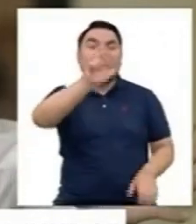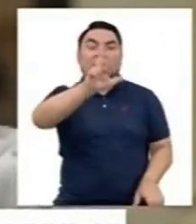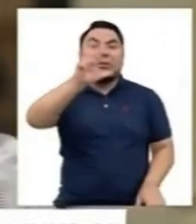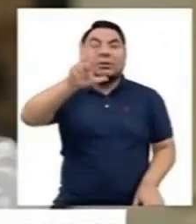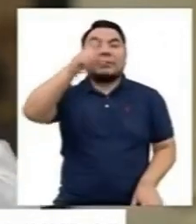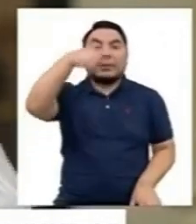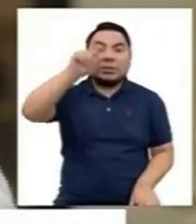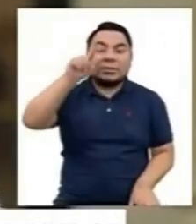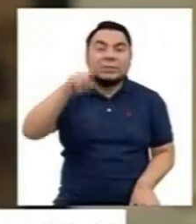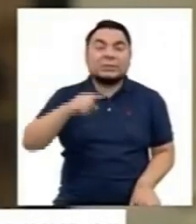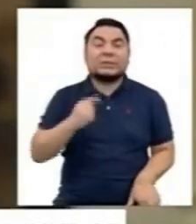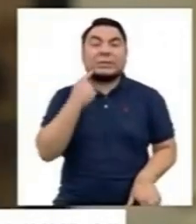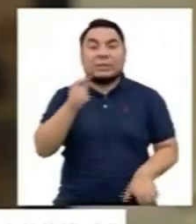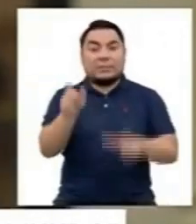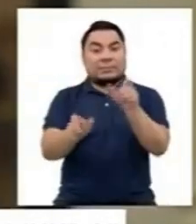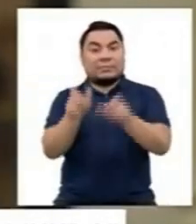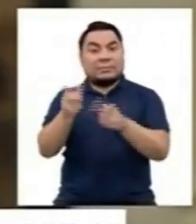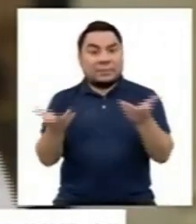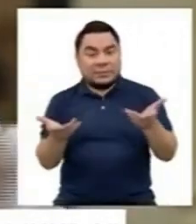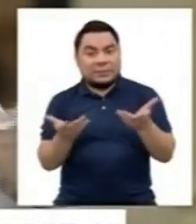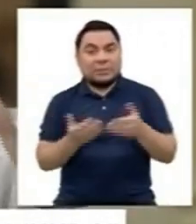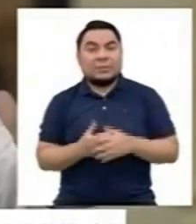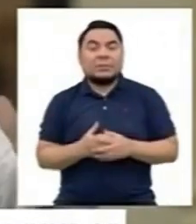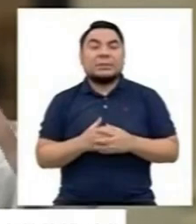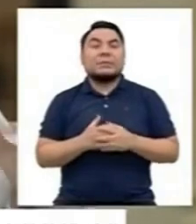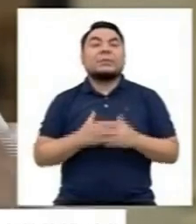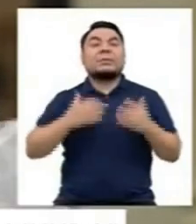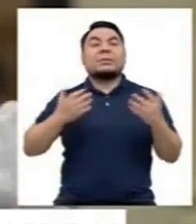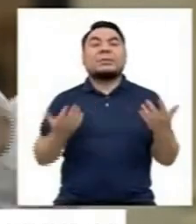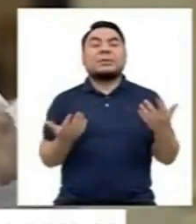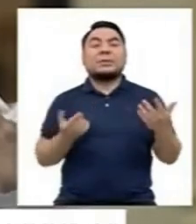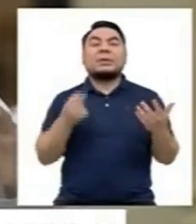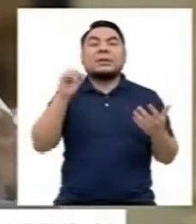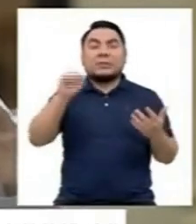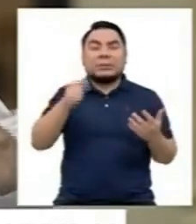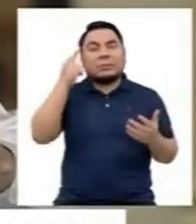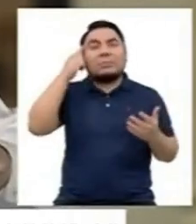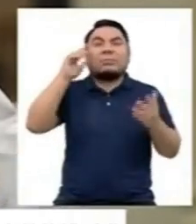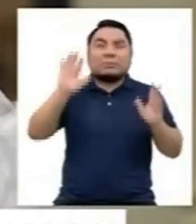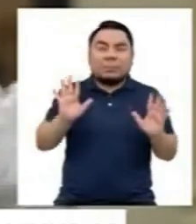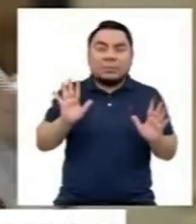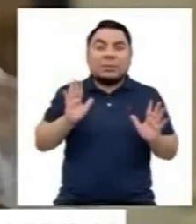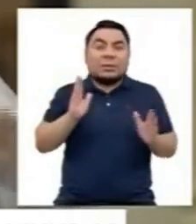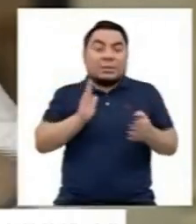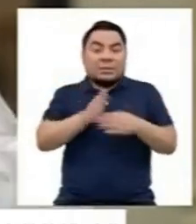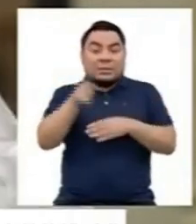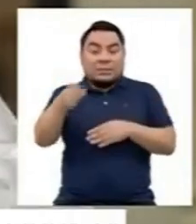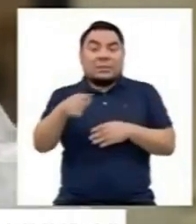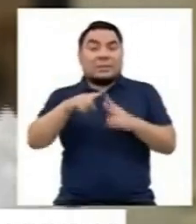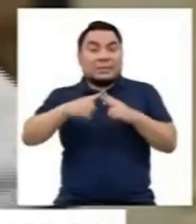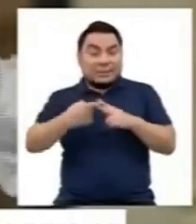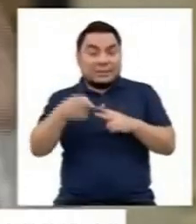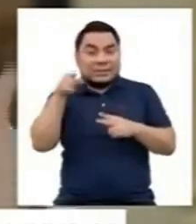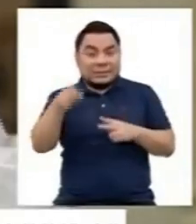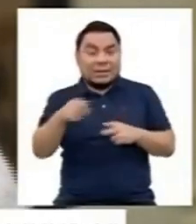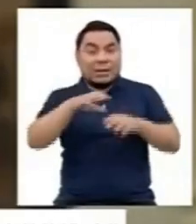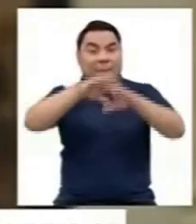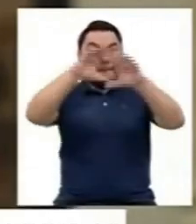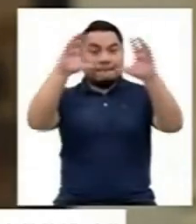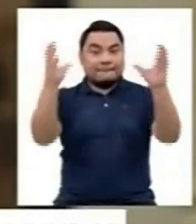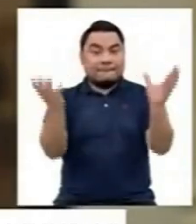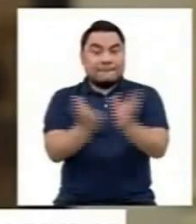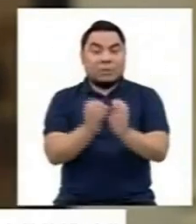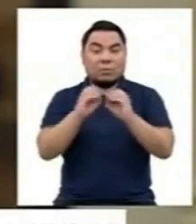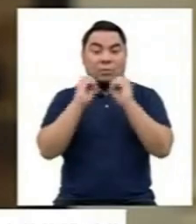Directa, que se encargará de esta coordinación. Cabe mencionar que, bueno, en el caso de Rusia anunció el pasado jueves el comienzo de las